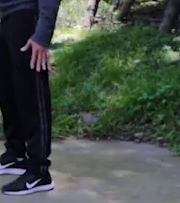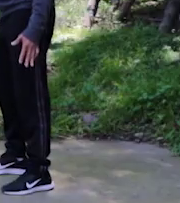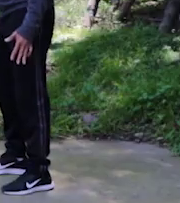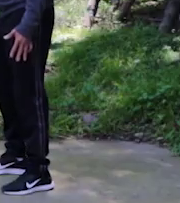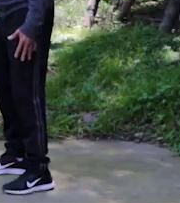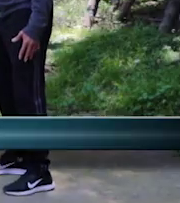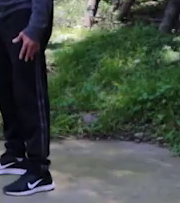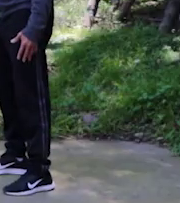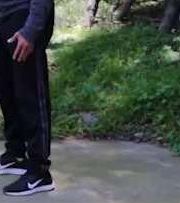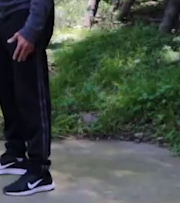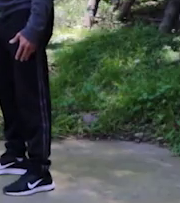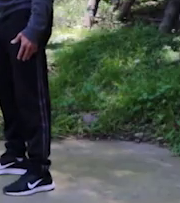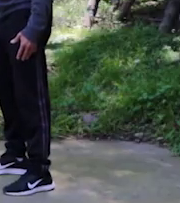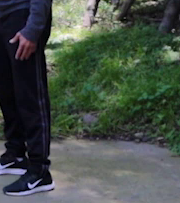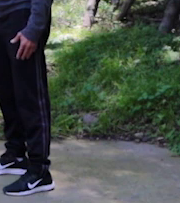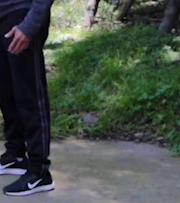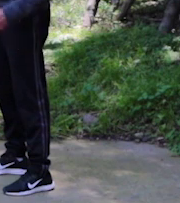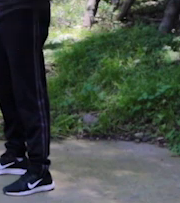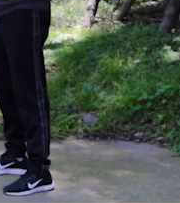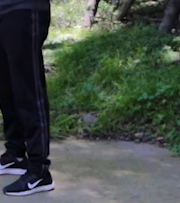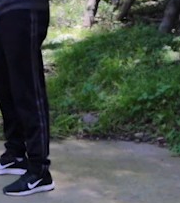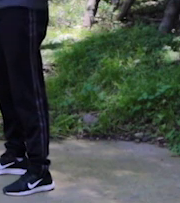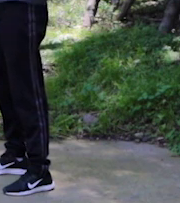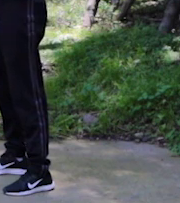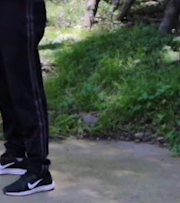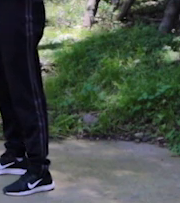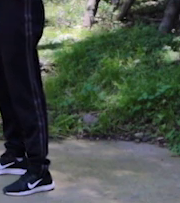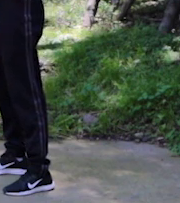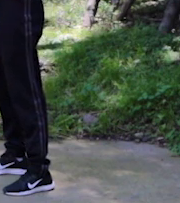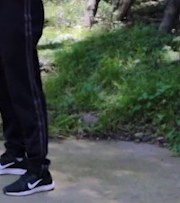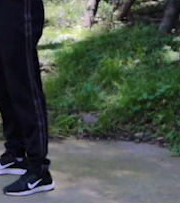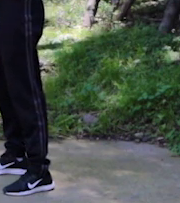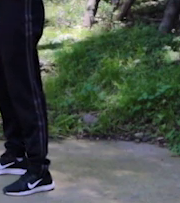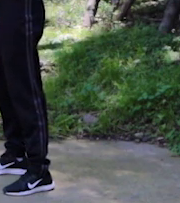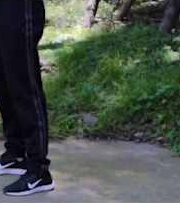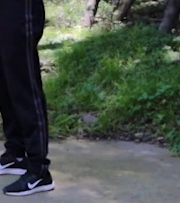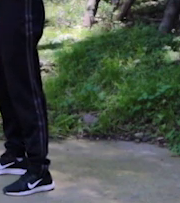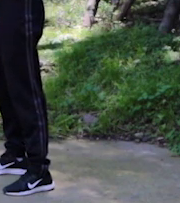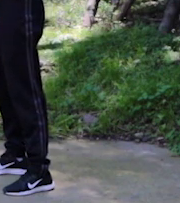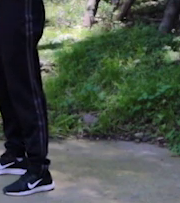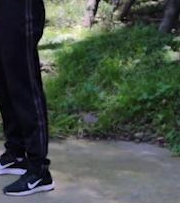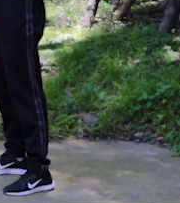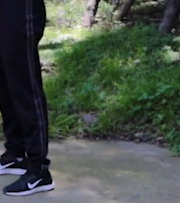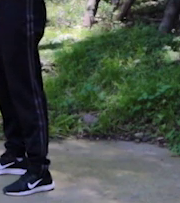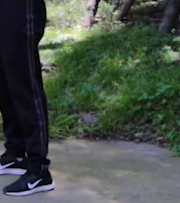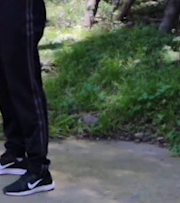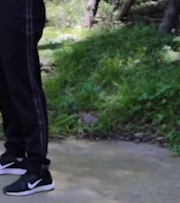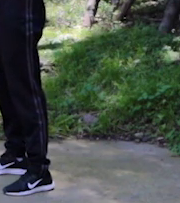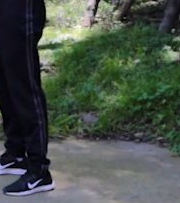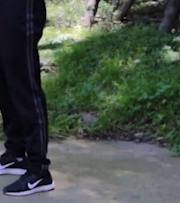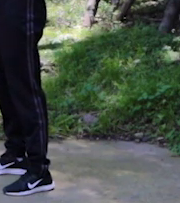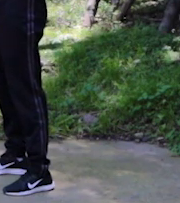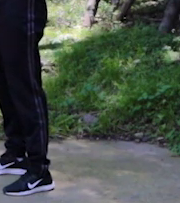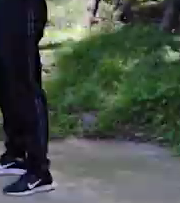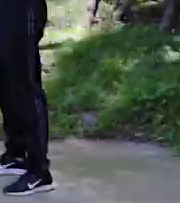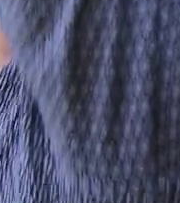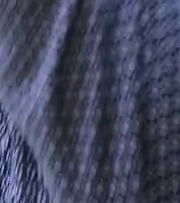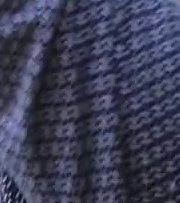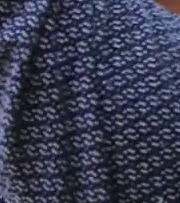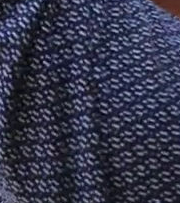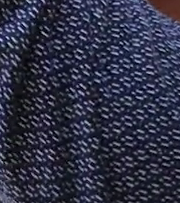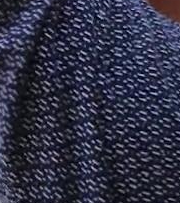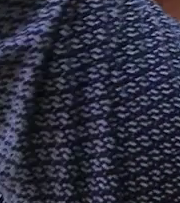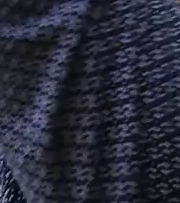separar derechos y vamos a elevar los brazos vamos a llevar las manos hacia atrás de la nuca y vamos a hacer una extensión